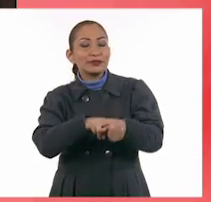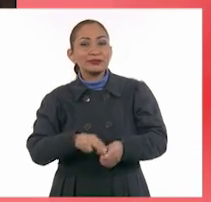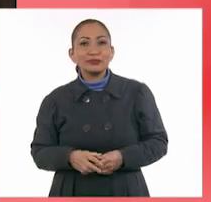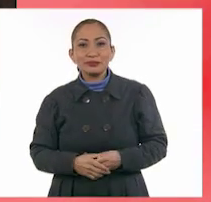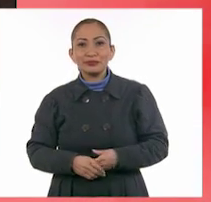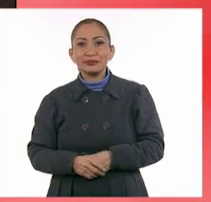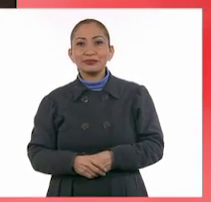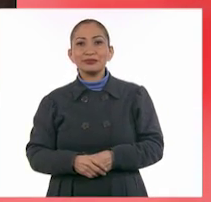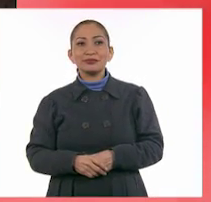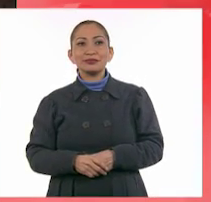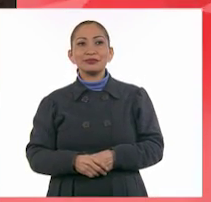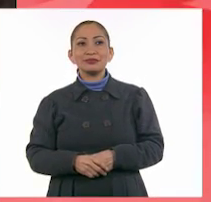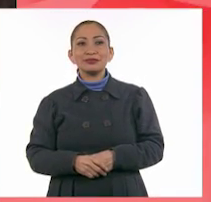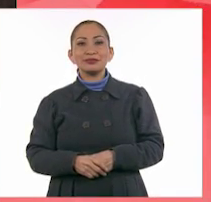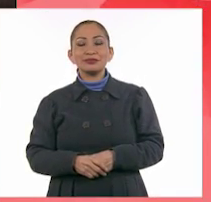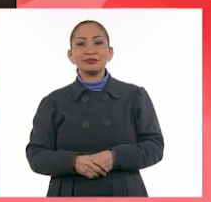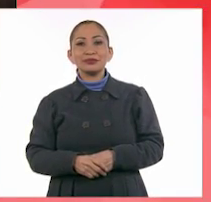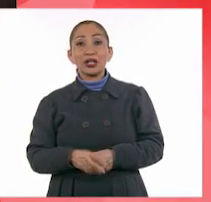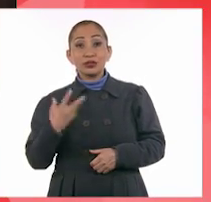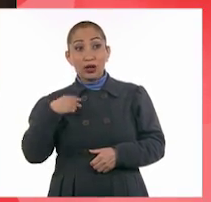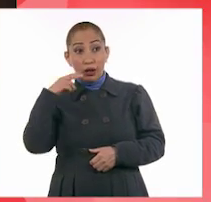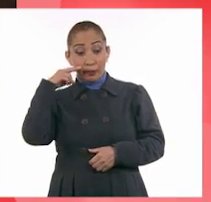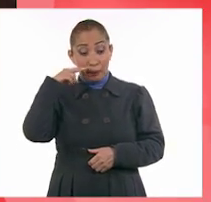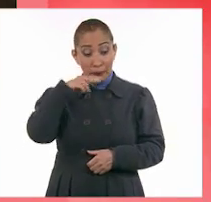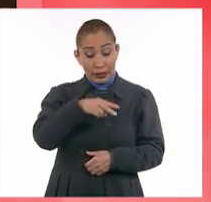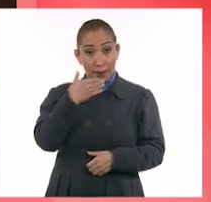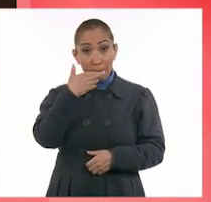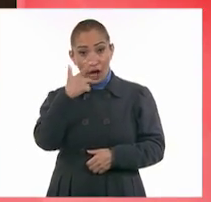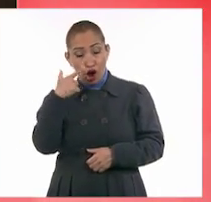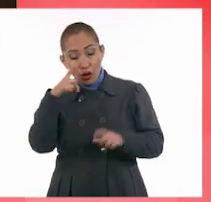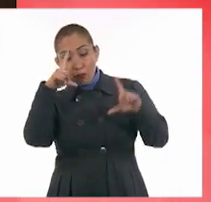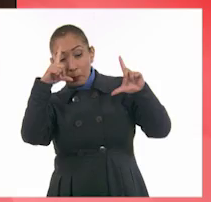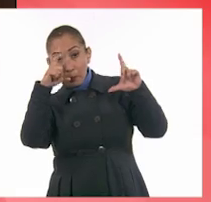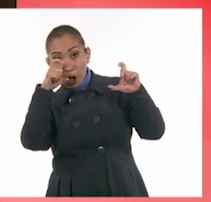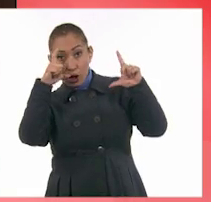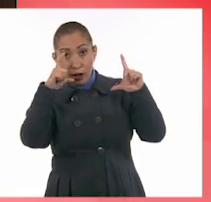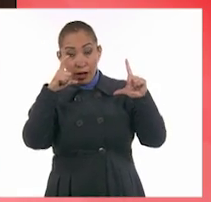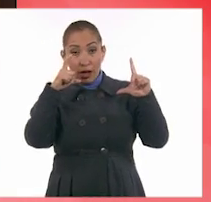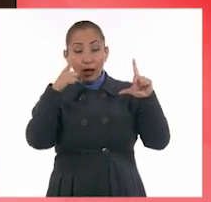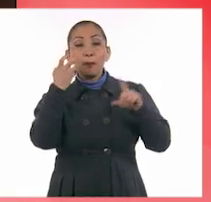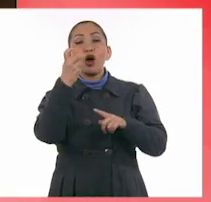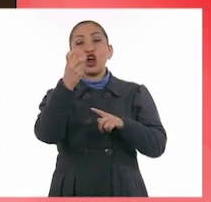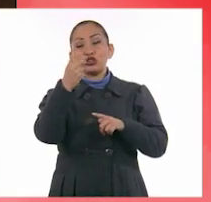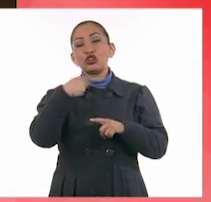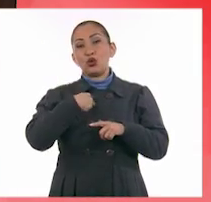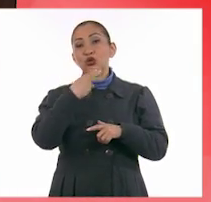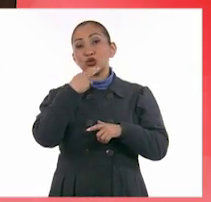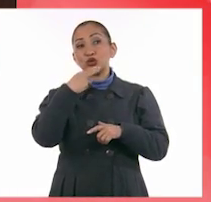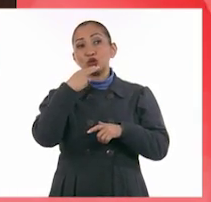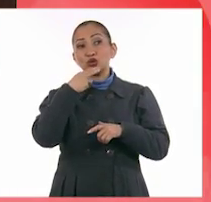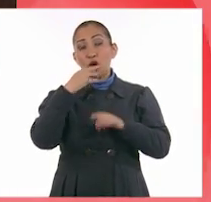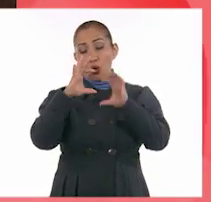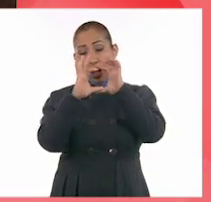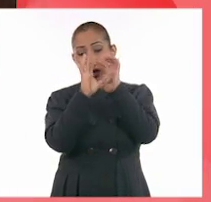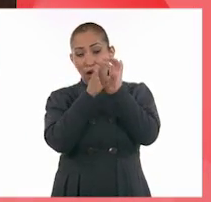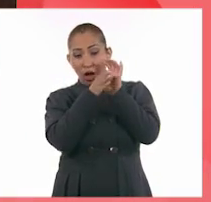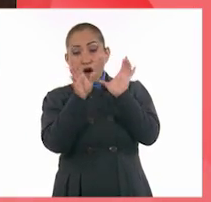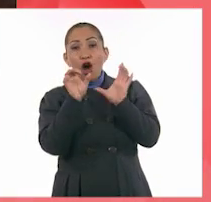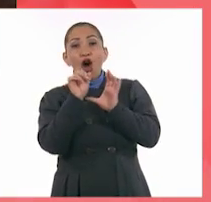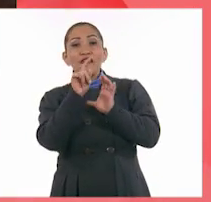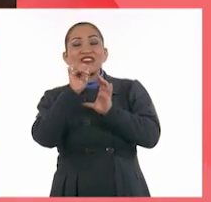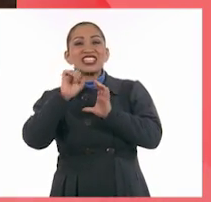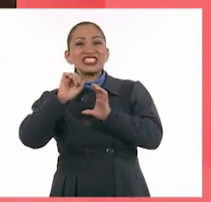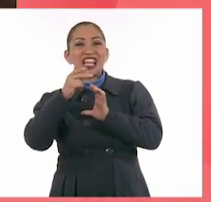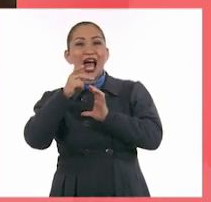natural. Subí este punto para tener una mejor fotografía. Para eso estoy utilizando un gran angular o fisheye, lo